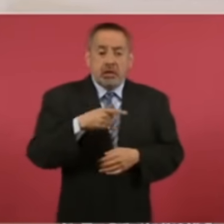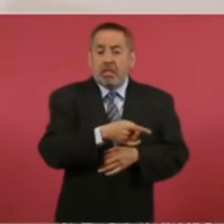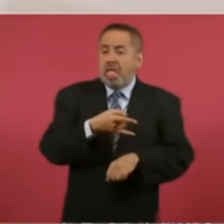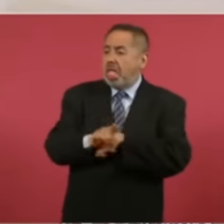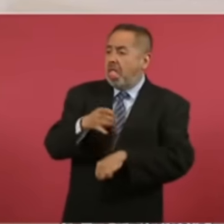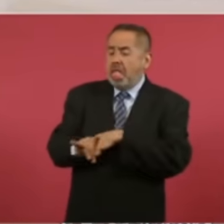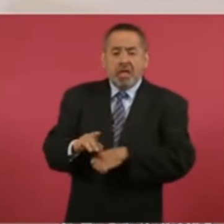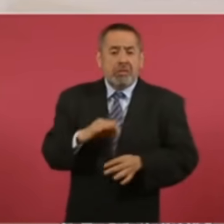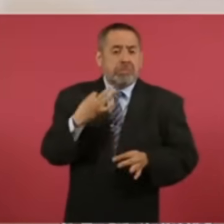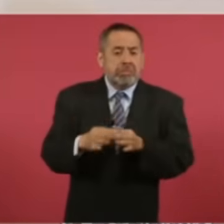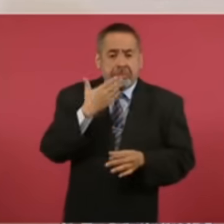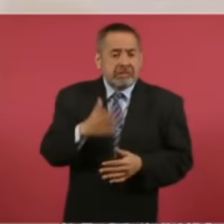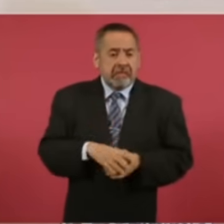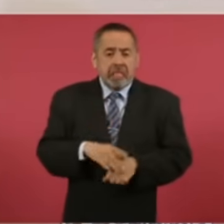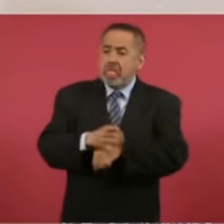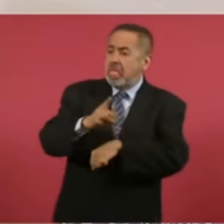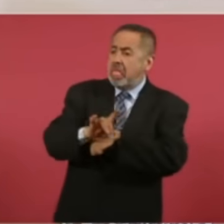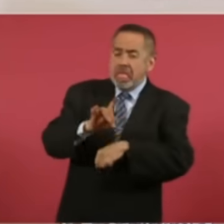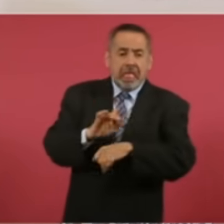incumplir con esos contratos,